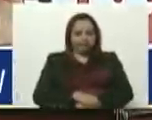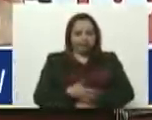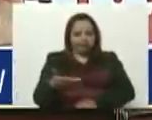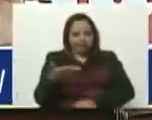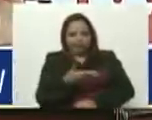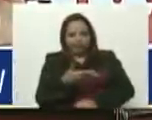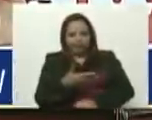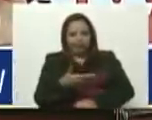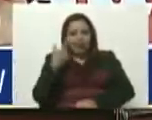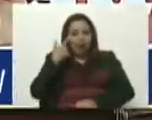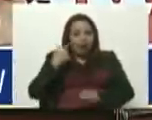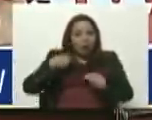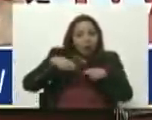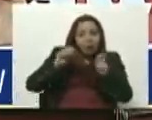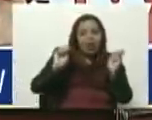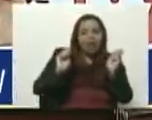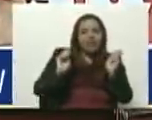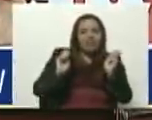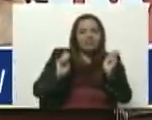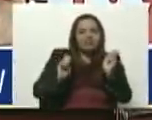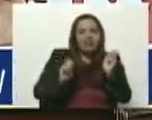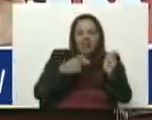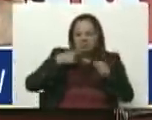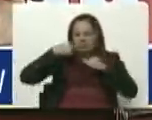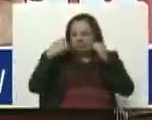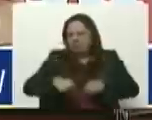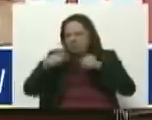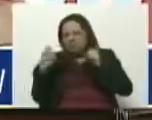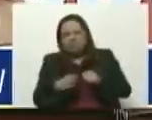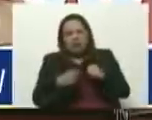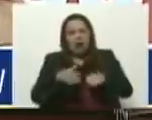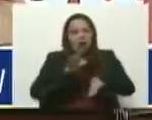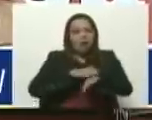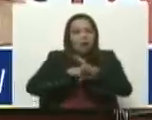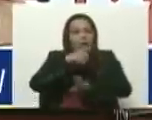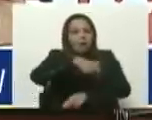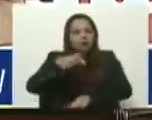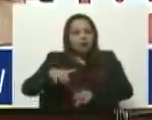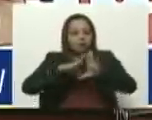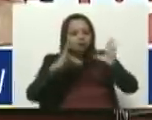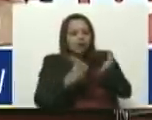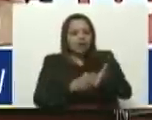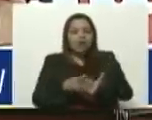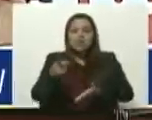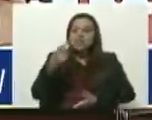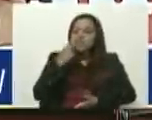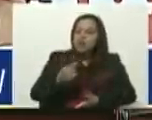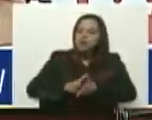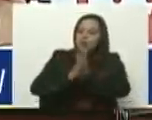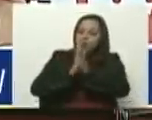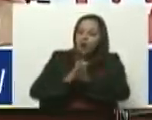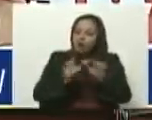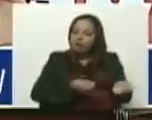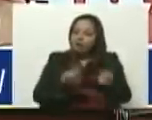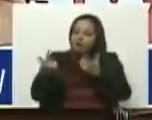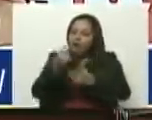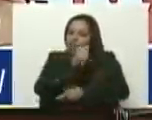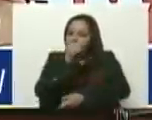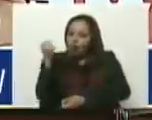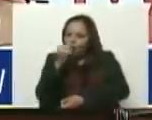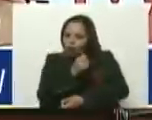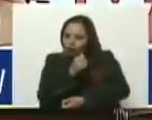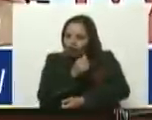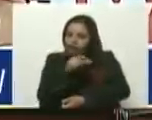ellos van a tratar de patalear porque sus clientes en el mundo les están están pidiendo que les envíen la mercancía